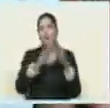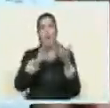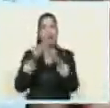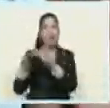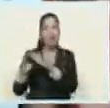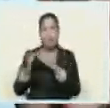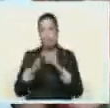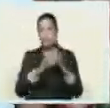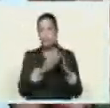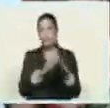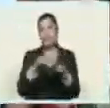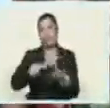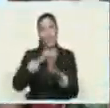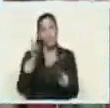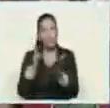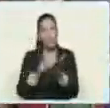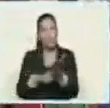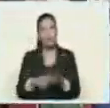toda la comunidad